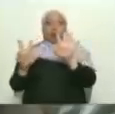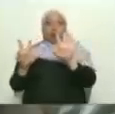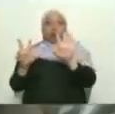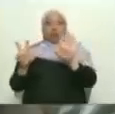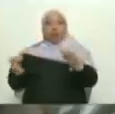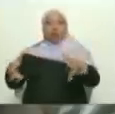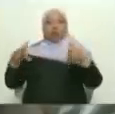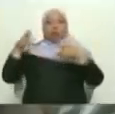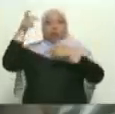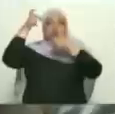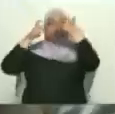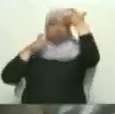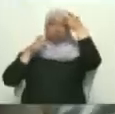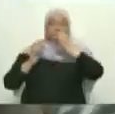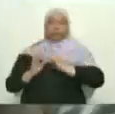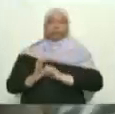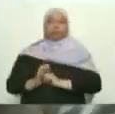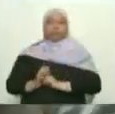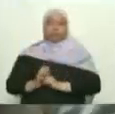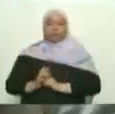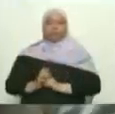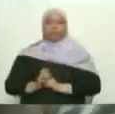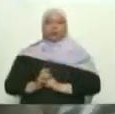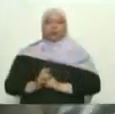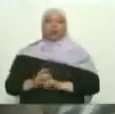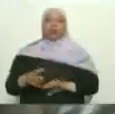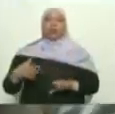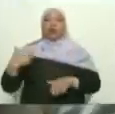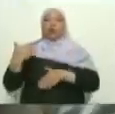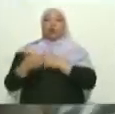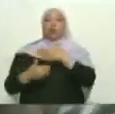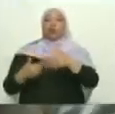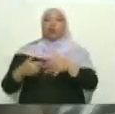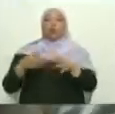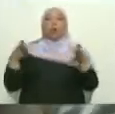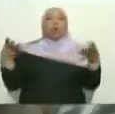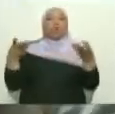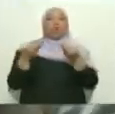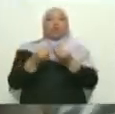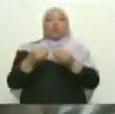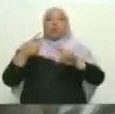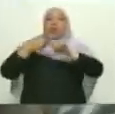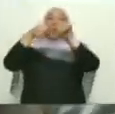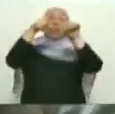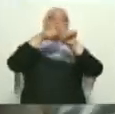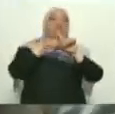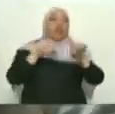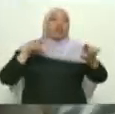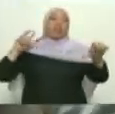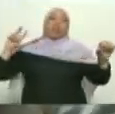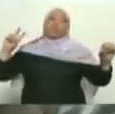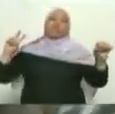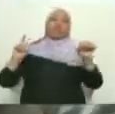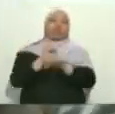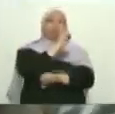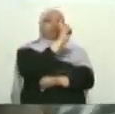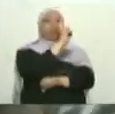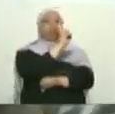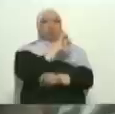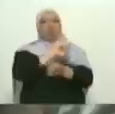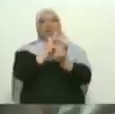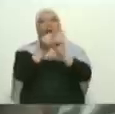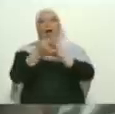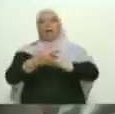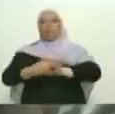El país ha vivido una sucesión de ataques a la institucionalidad que han buscado con distintos formatos violentos un